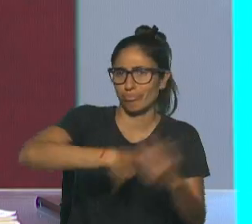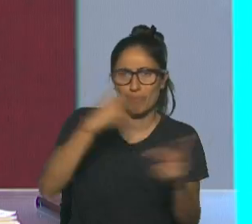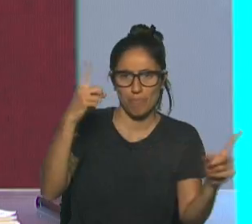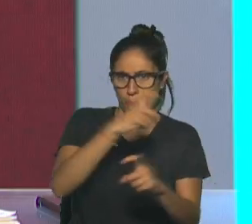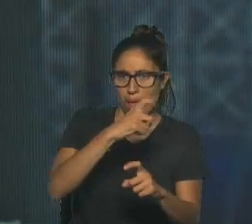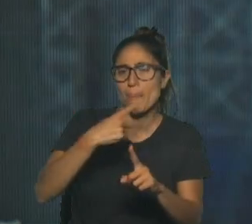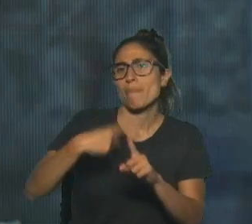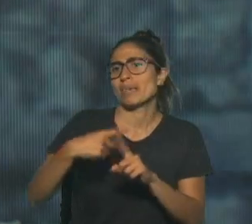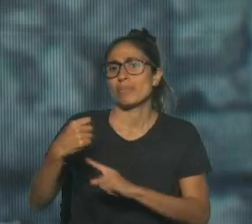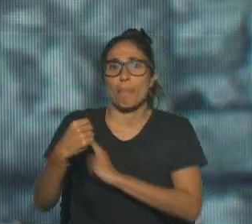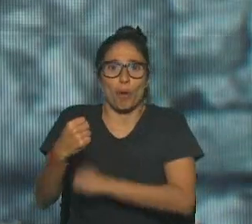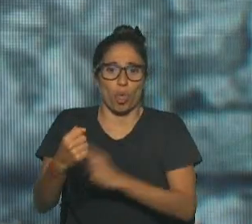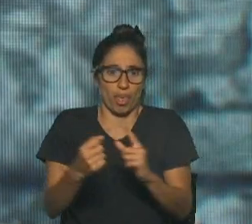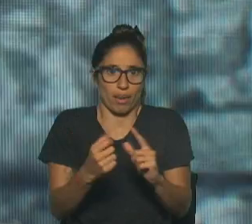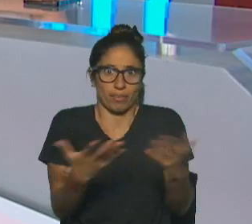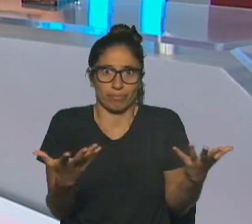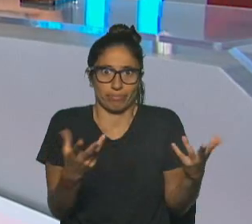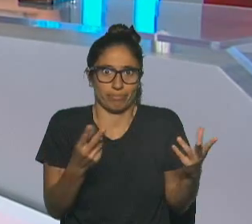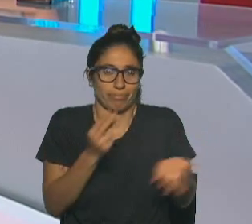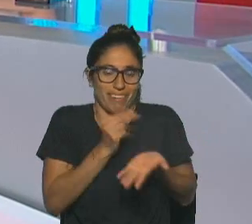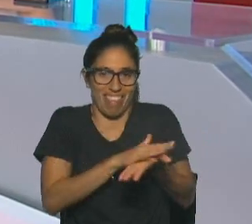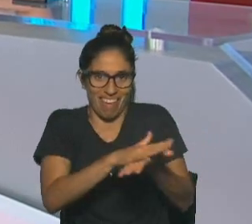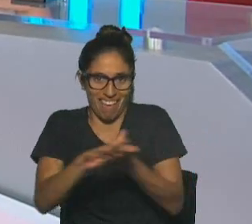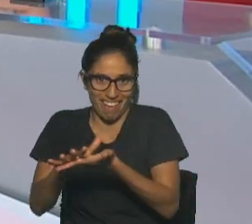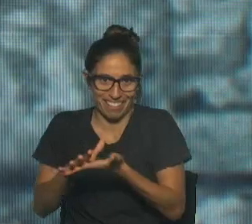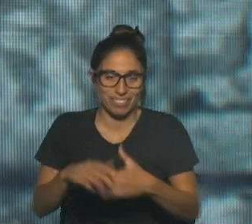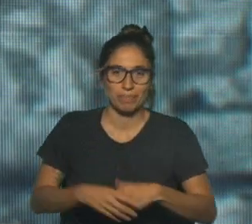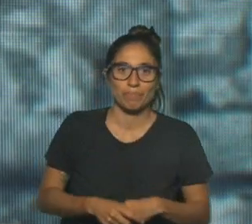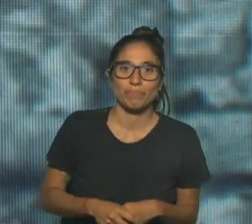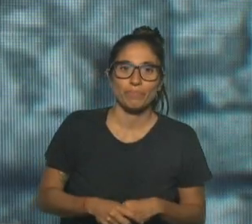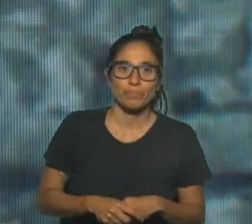realidad. Es un tema que vamos a seguir analizando Haití, por supuesto, en los próximos programas.